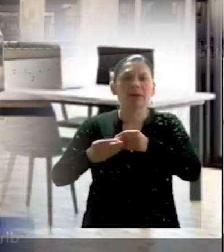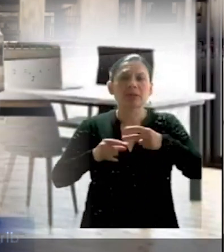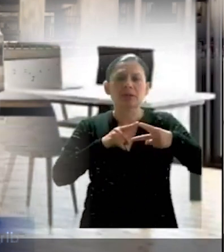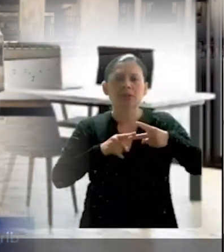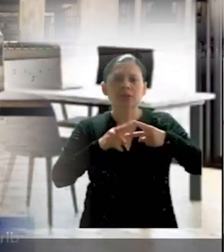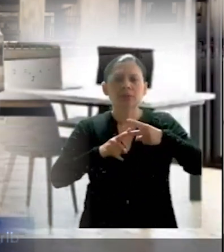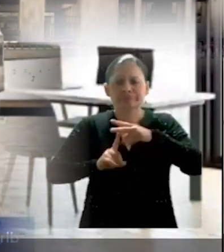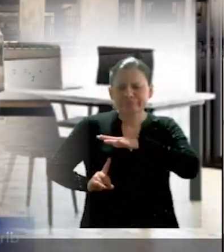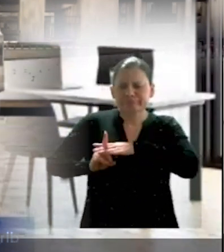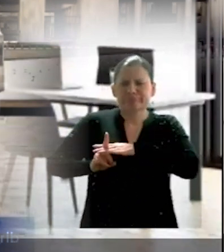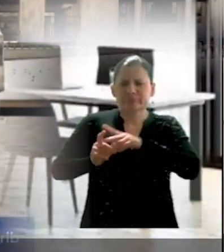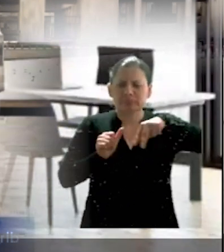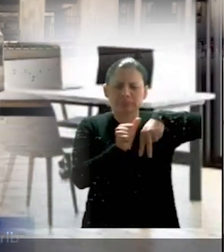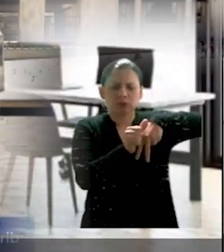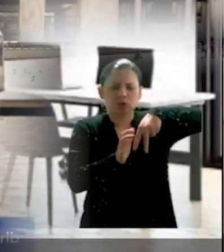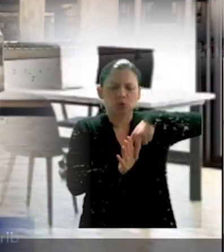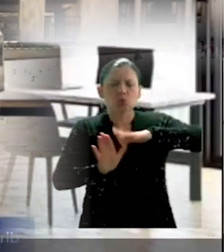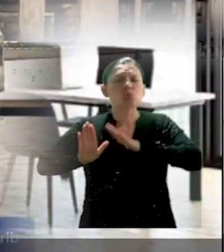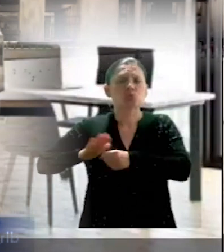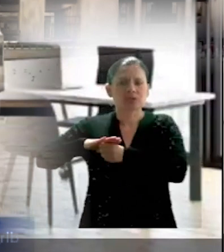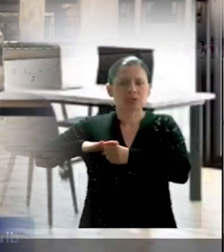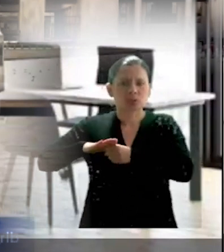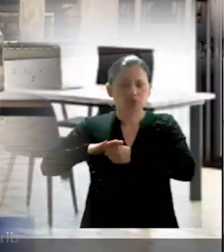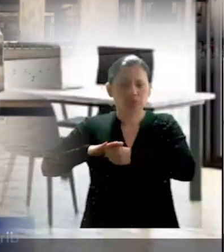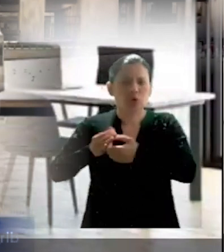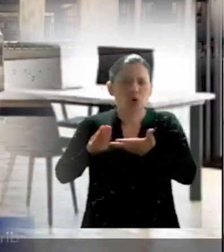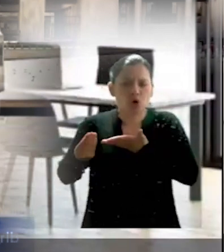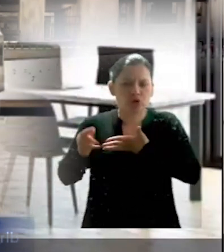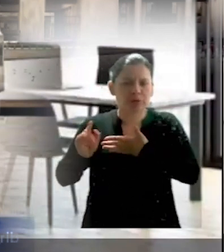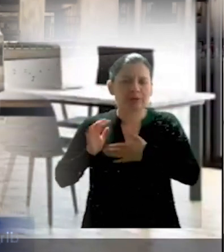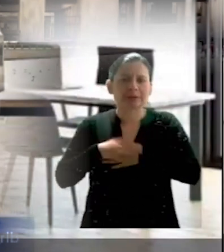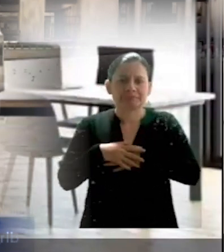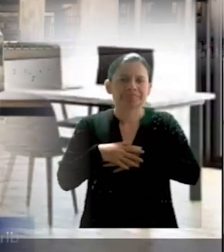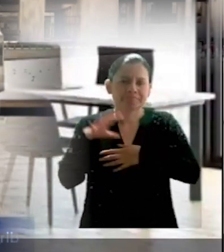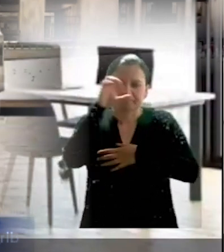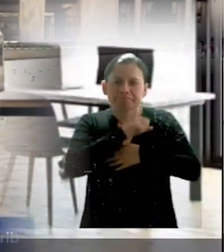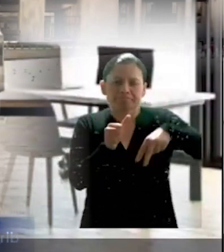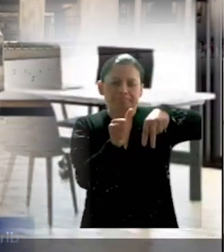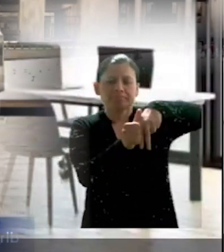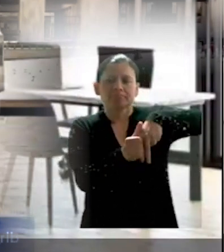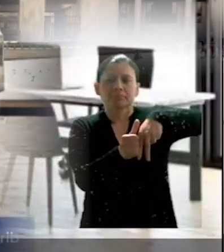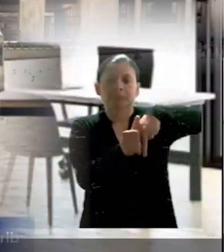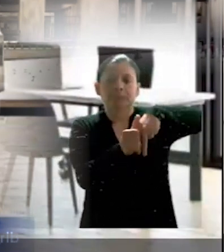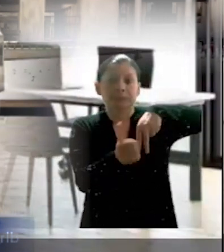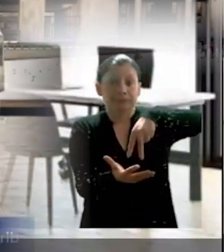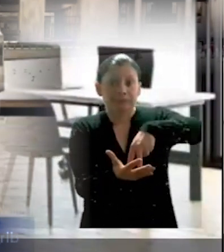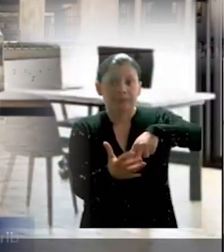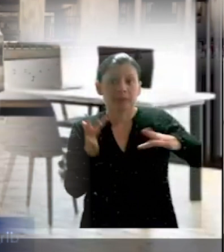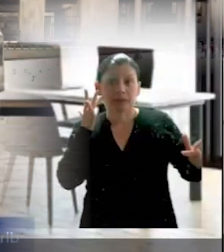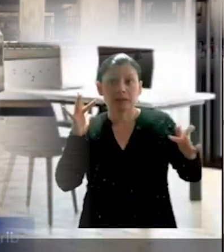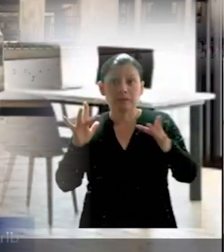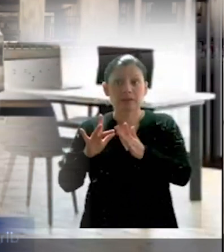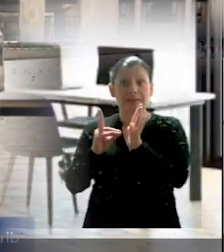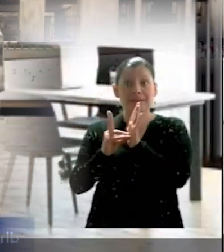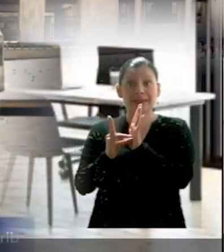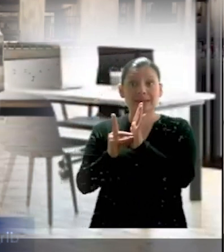condiciones. Evidentemente, la acción de tutela se señala y porque así lo establece el decreto 2591,